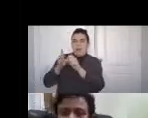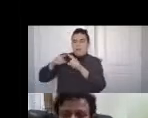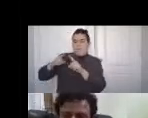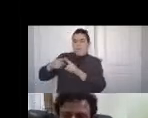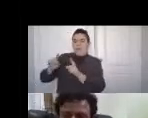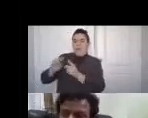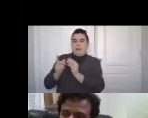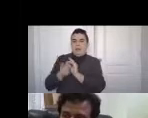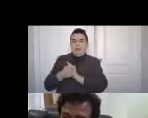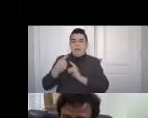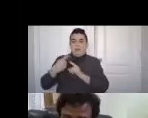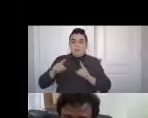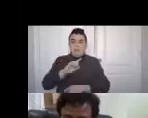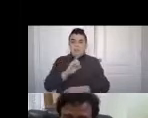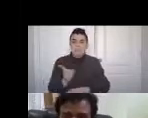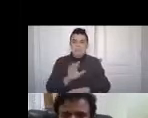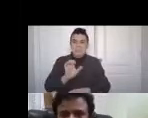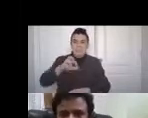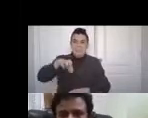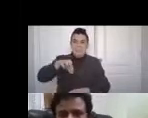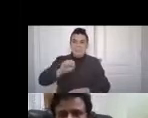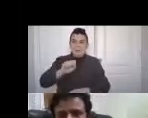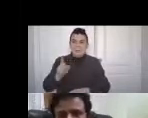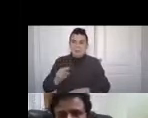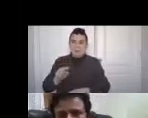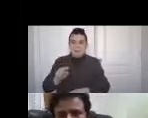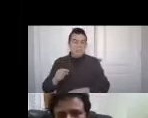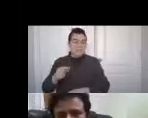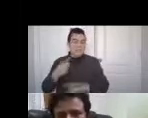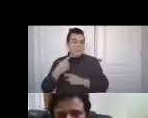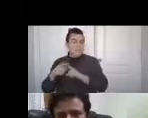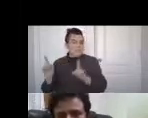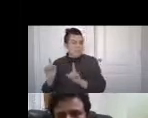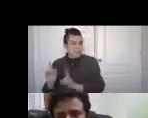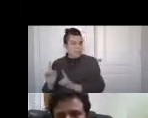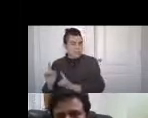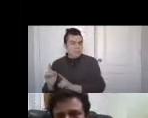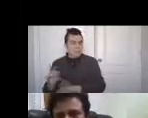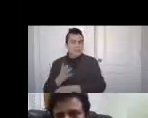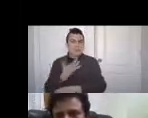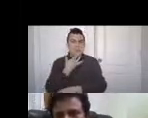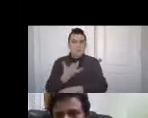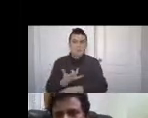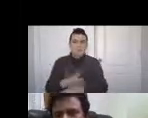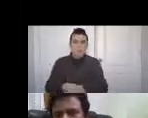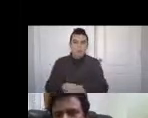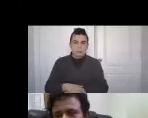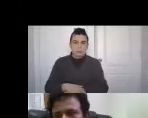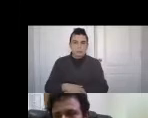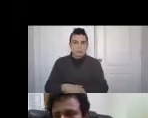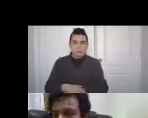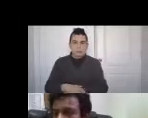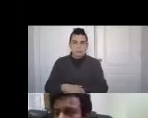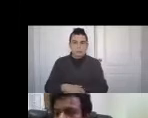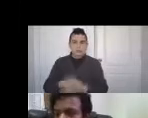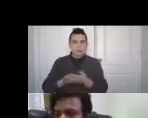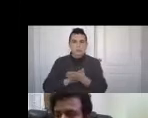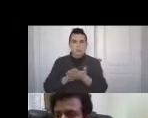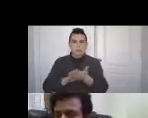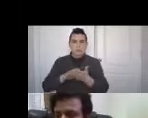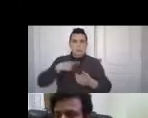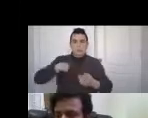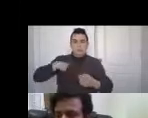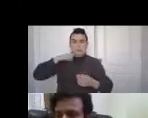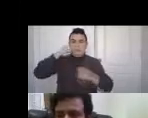son cepas, son variantes. Si fuese una cepa, esto, ¿cierto?, tendríamos que abrir una rama nueva acá. Eso es una nueva